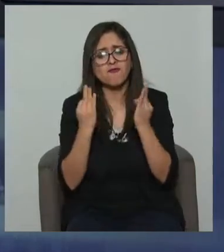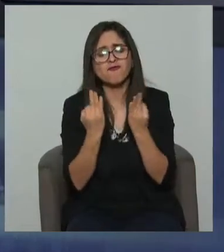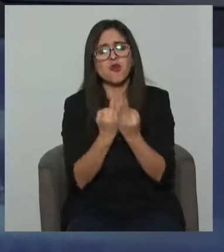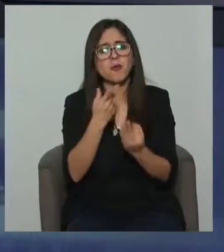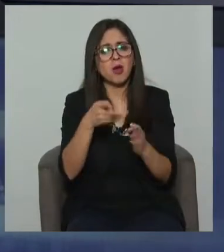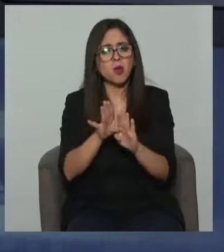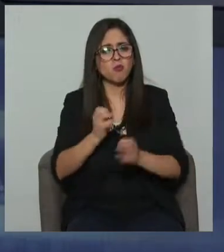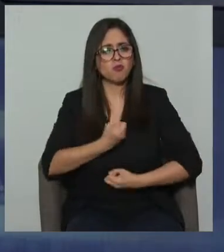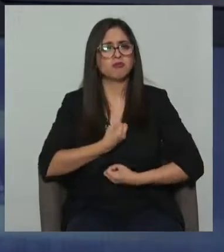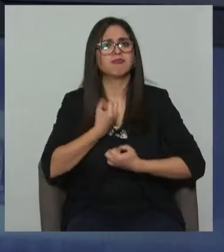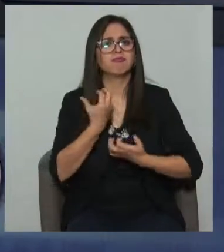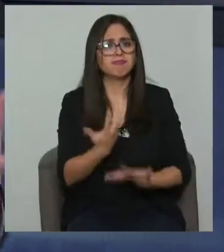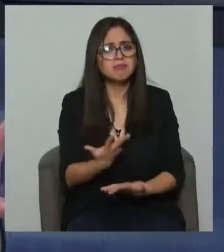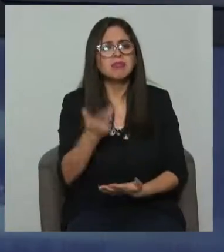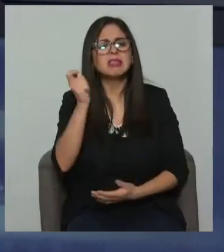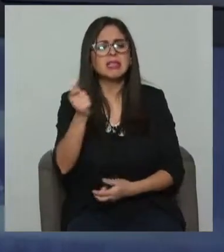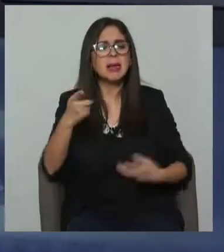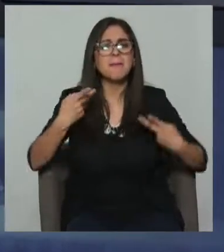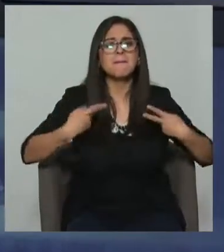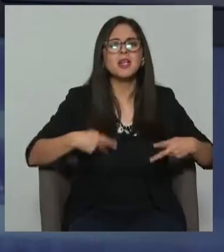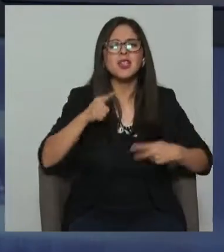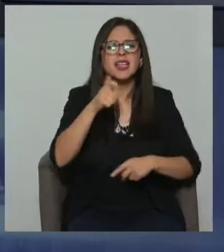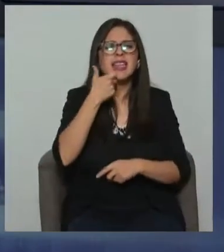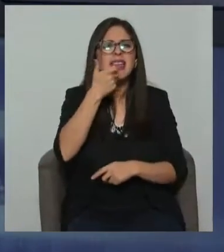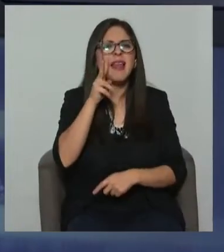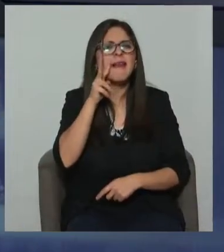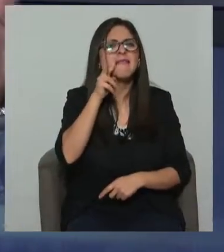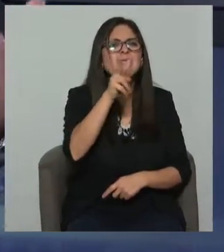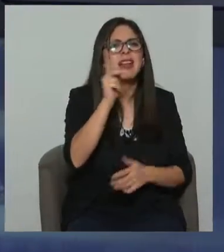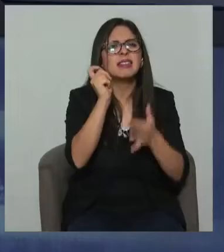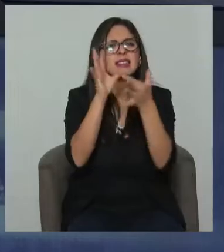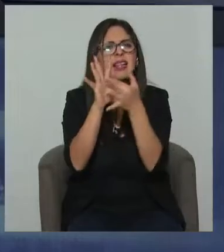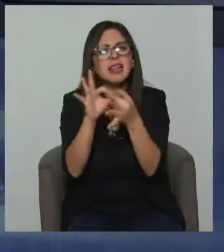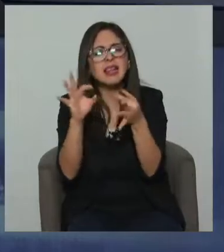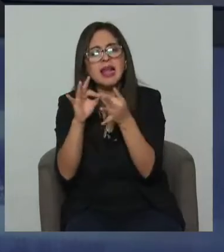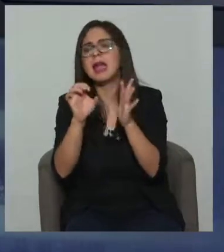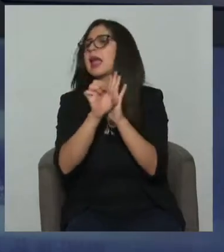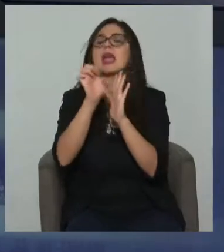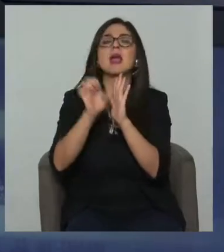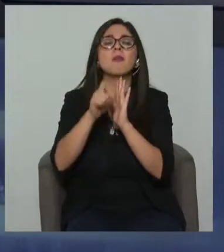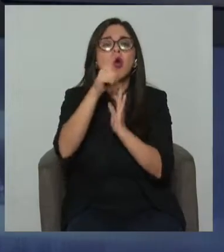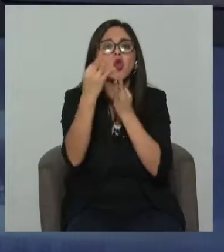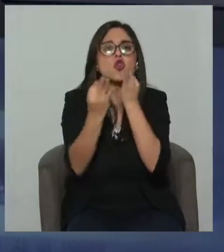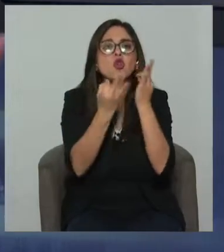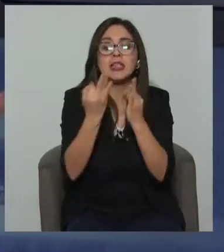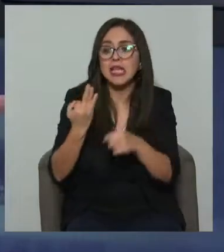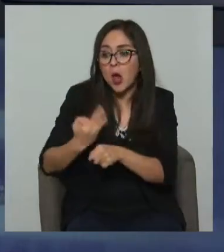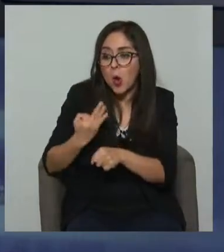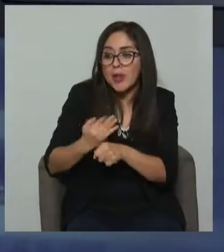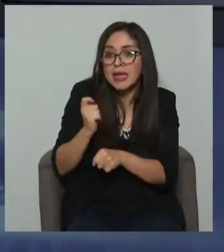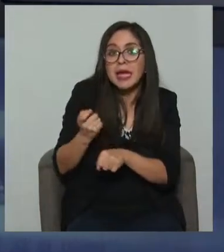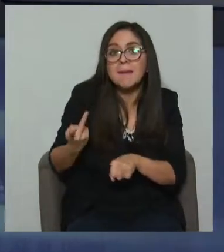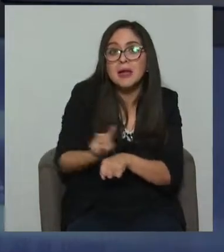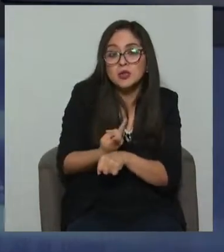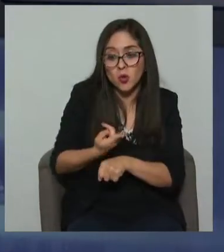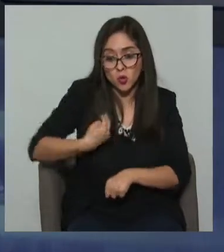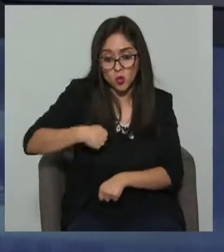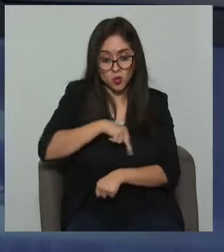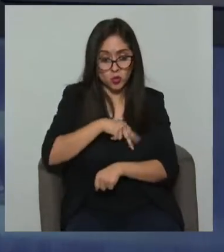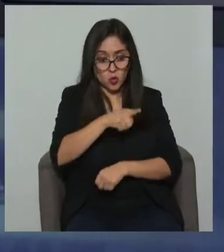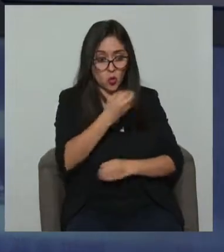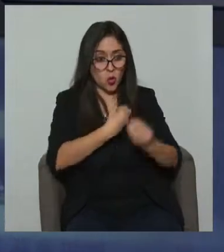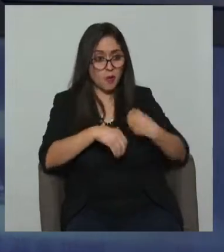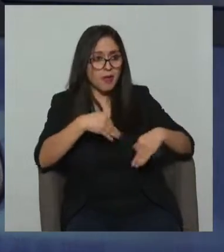artísticas porque habla de lo que la gente quiere escuchar, de la noticia del día. Siempre estamos como atentas a lo